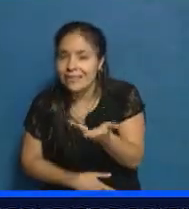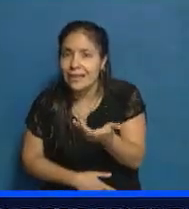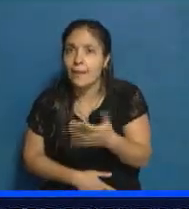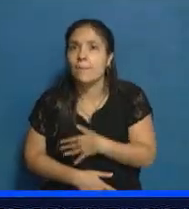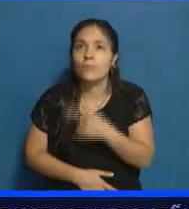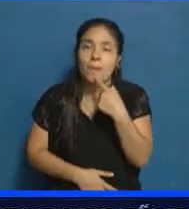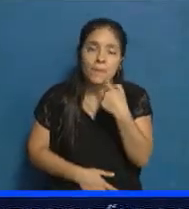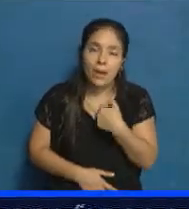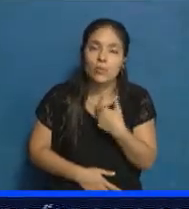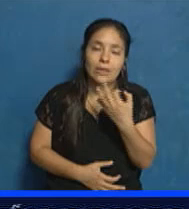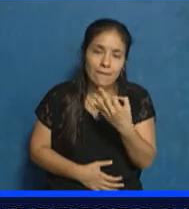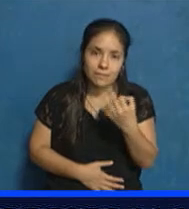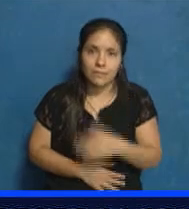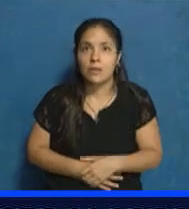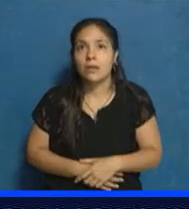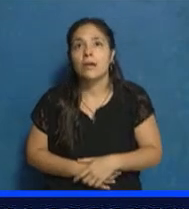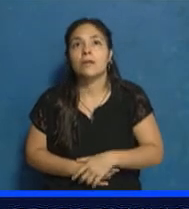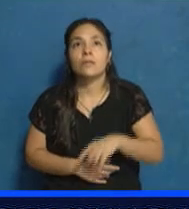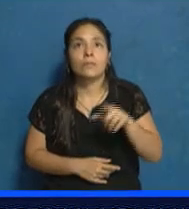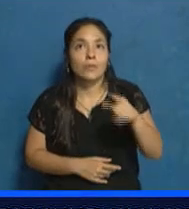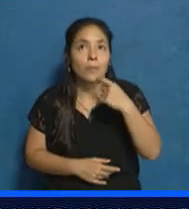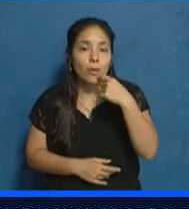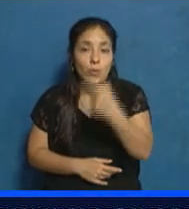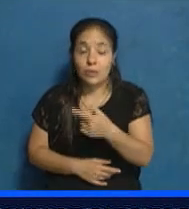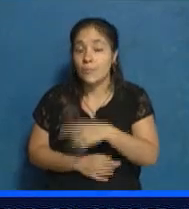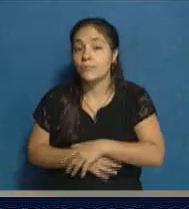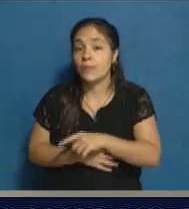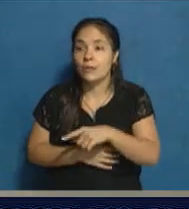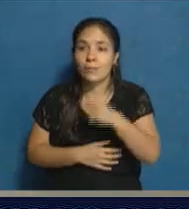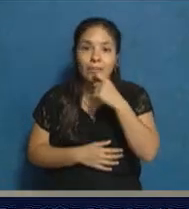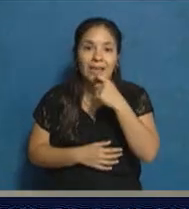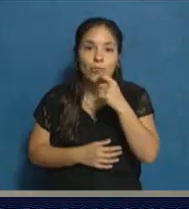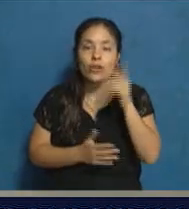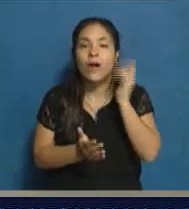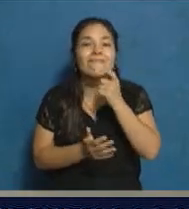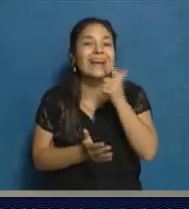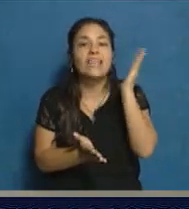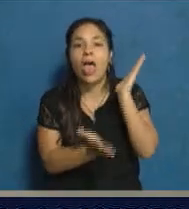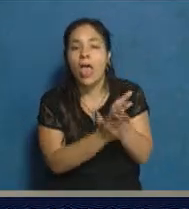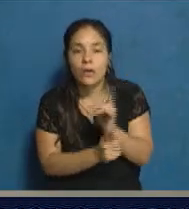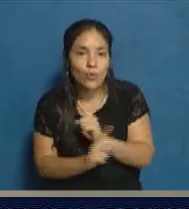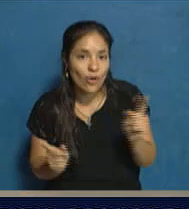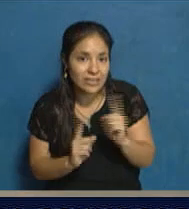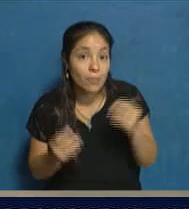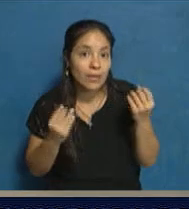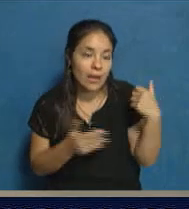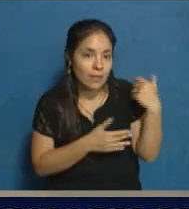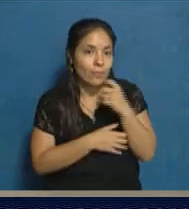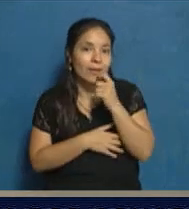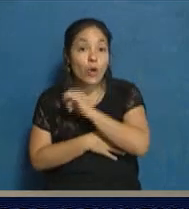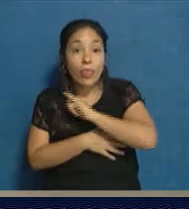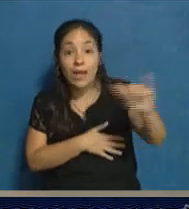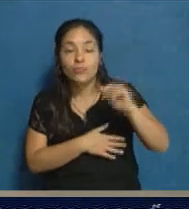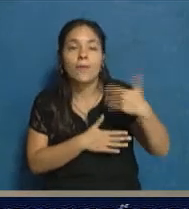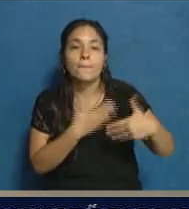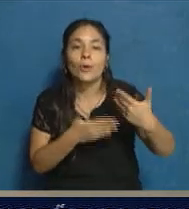Buena pregunta. Sebastián Goiburo, desde el piso, ¿ustedes entienden que esto va a ser de difícil aplicación? Porque claro, empieza todo un proceso cuando hay una denuncia, por